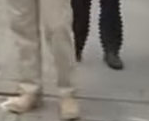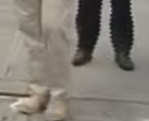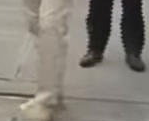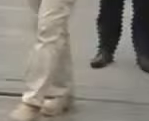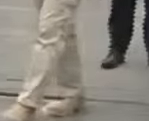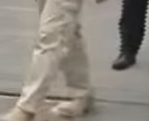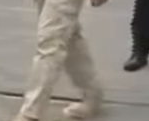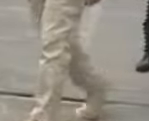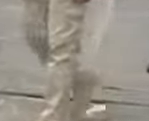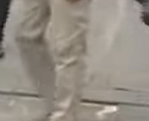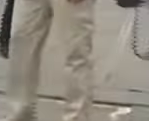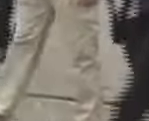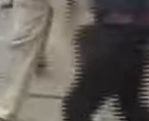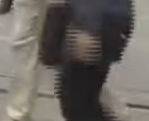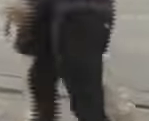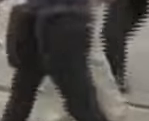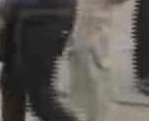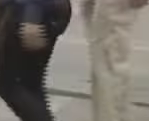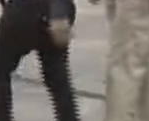Vivienda, Construcción y Saneamiento.